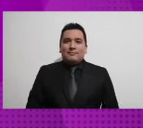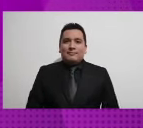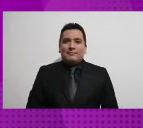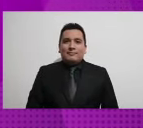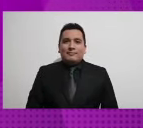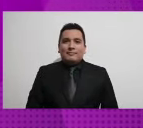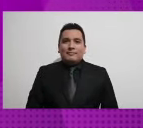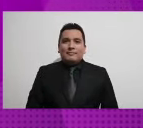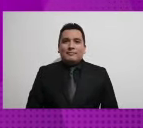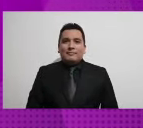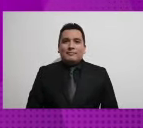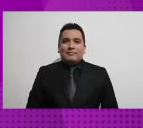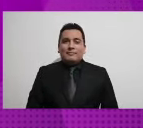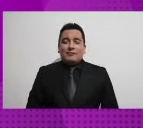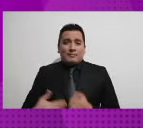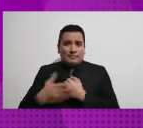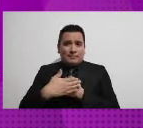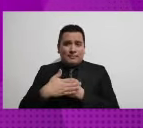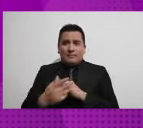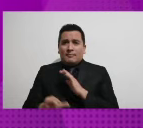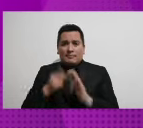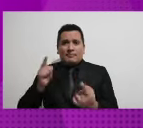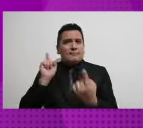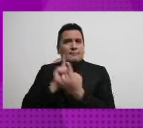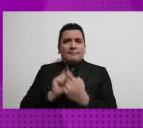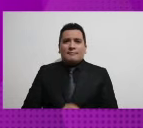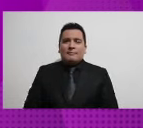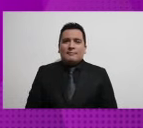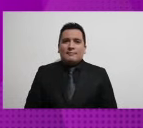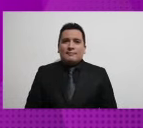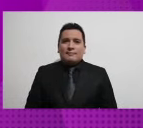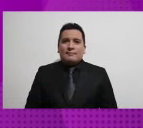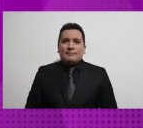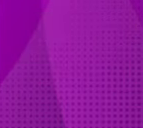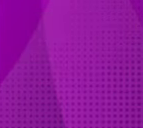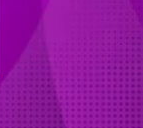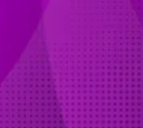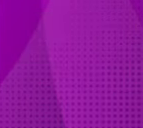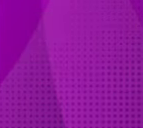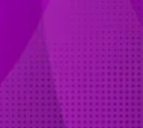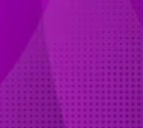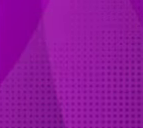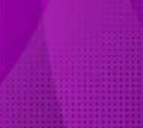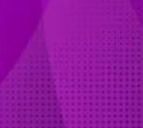por el Instituto Electoral de Coahuila. Nos escuchamos en nuestra próxima emisión.